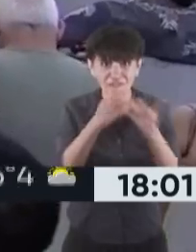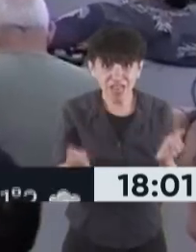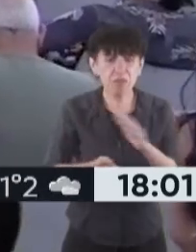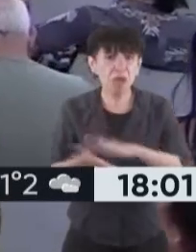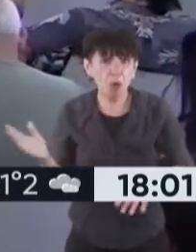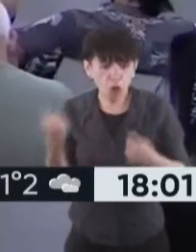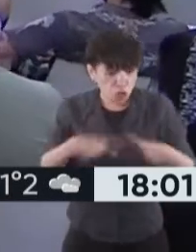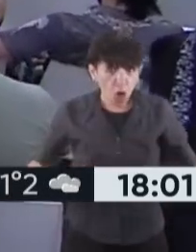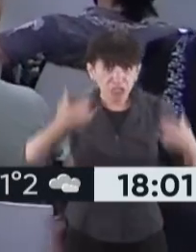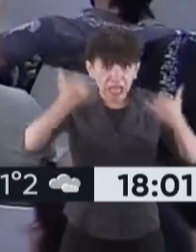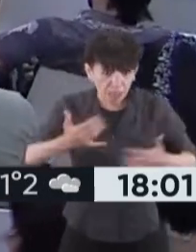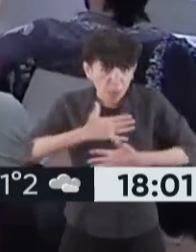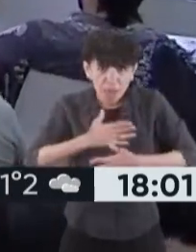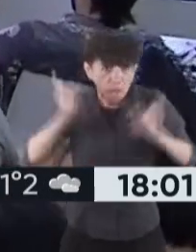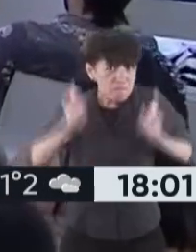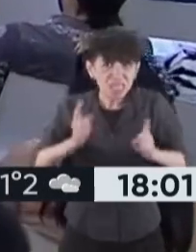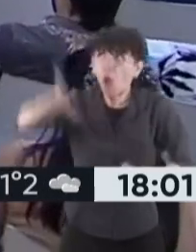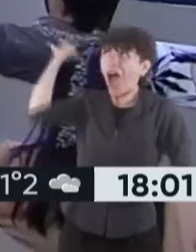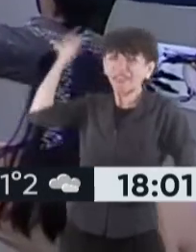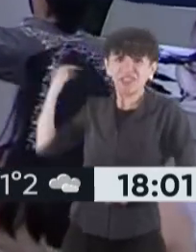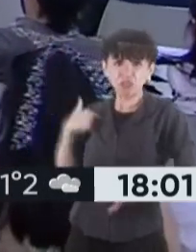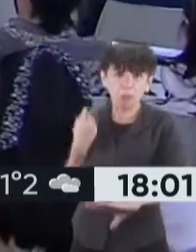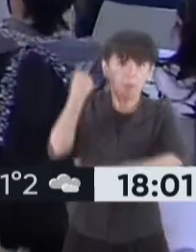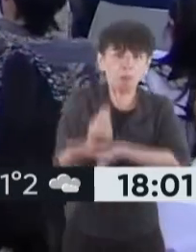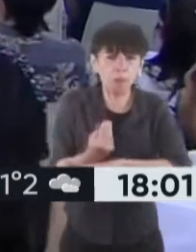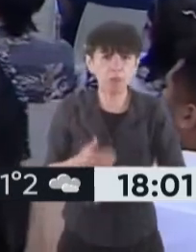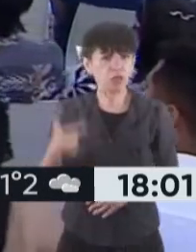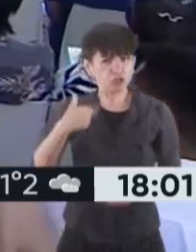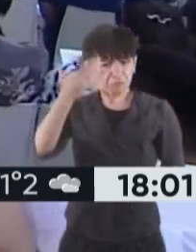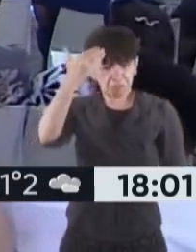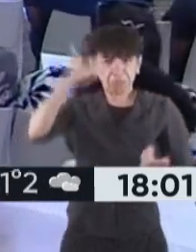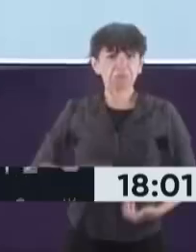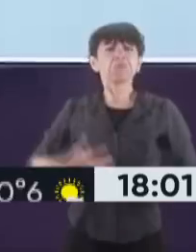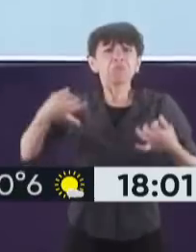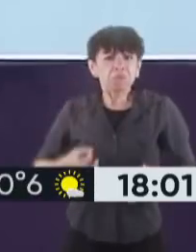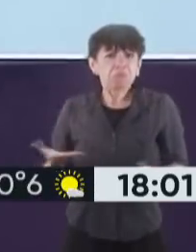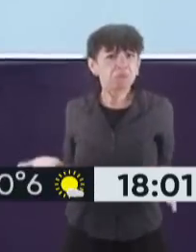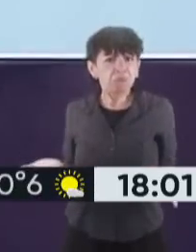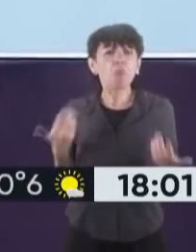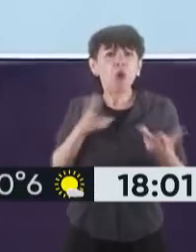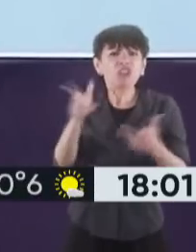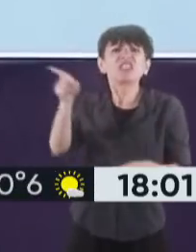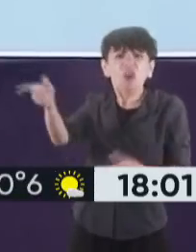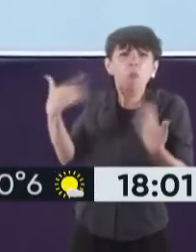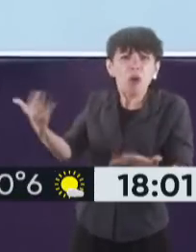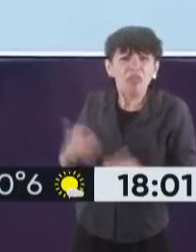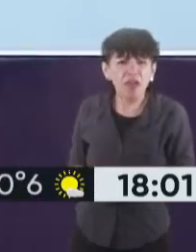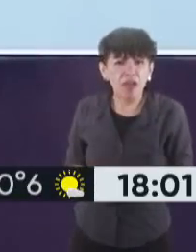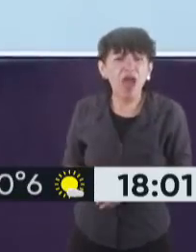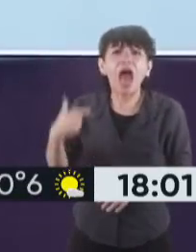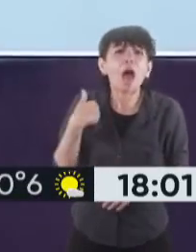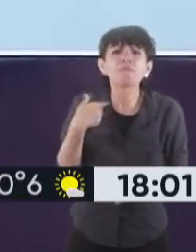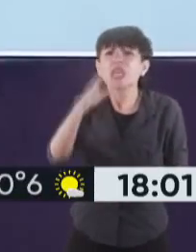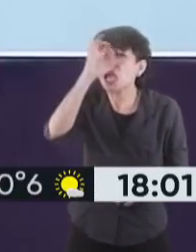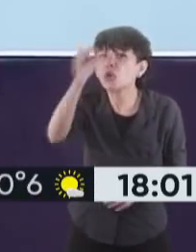tengo la frente bien alta para decirle a cualquiera que a ver si fueron ellos capaces. A mí, Dakota nunca me mandó un